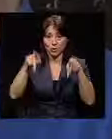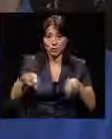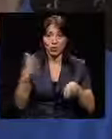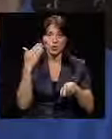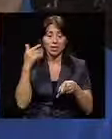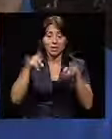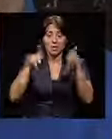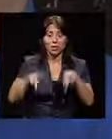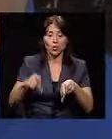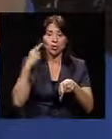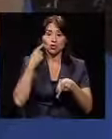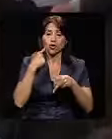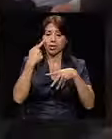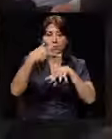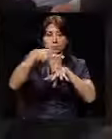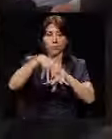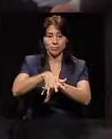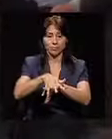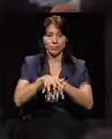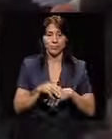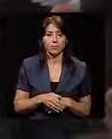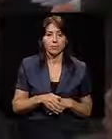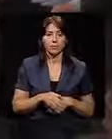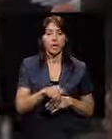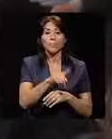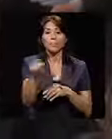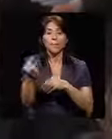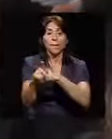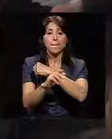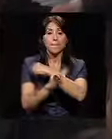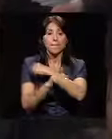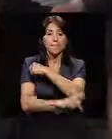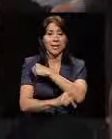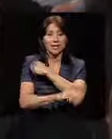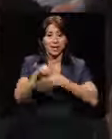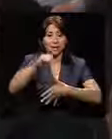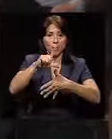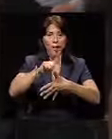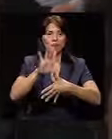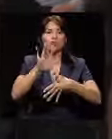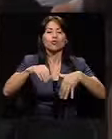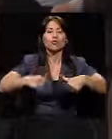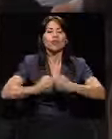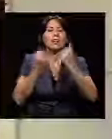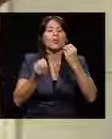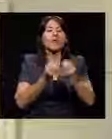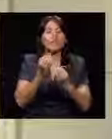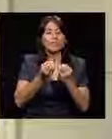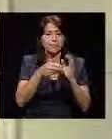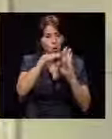oyentes como personas sordas en el aula. El reto de los países latinoamericanos es consolidar normas de actuación,